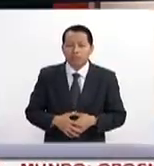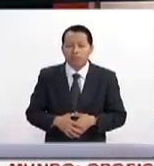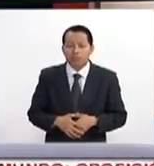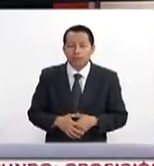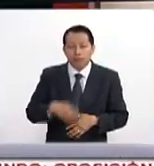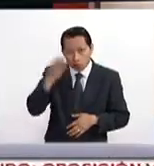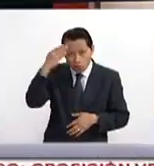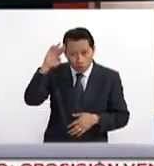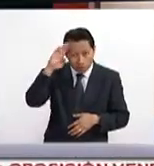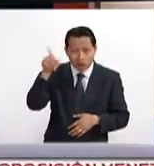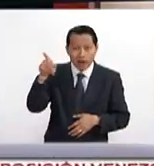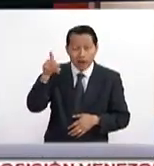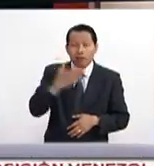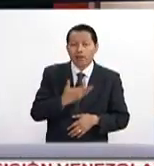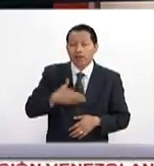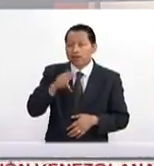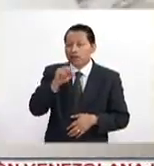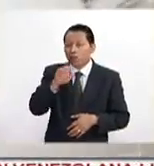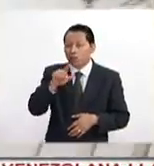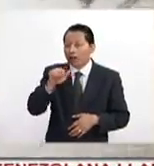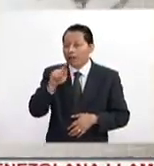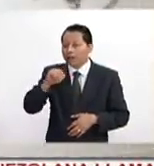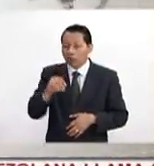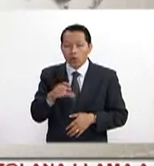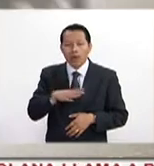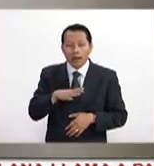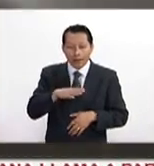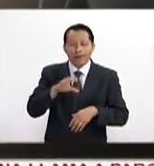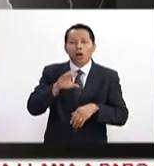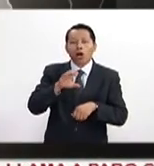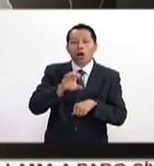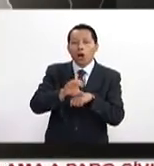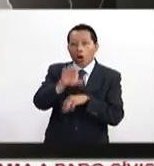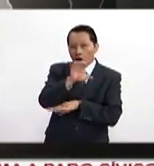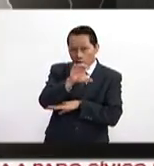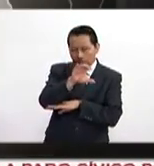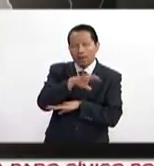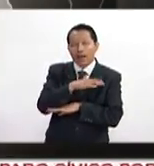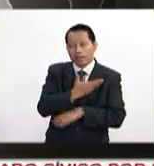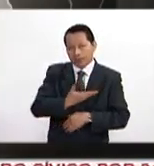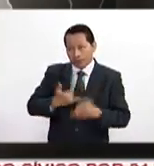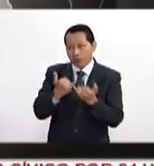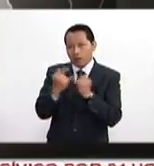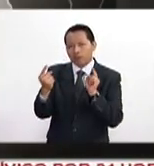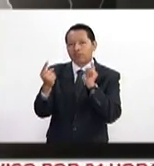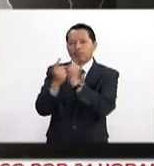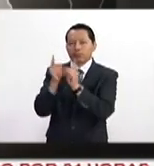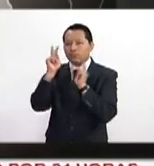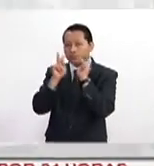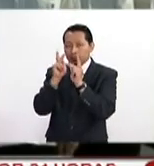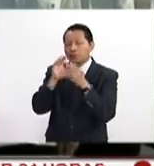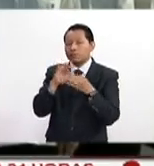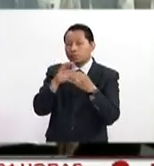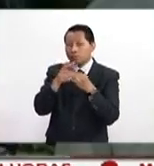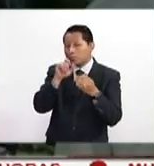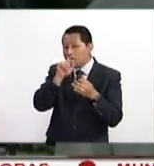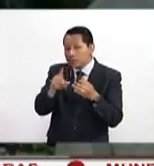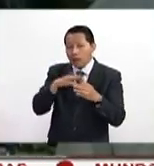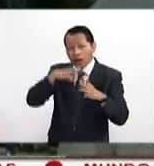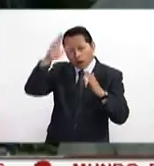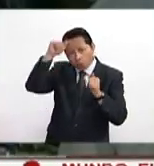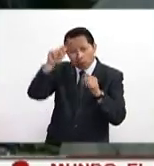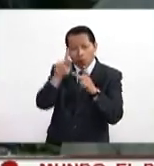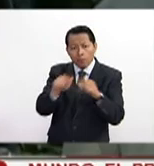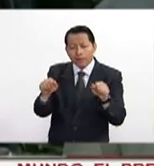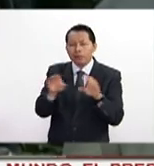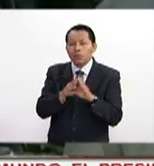En Cuba, el mandatario Raúl Castro recibió a su homólogo colombiano Juan Manuel Santos. Los presidentes abordaron temas como la implementación de los acuerdos de